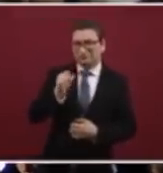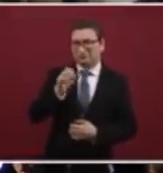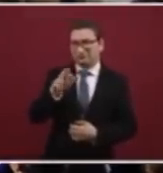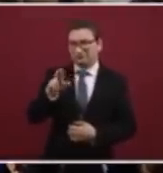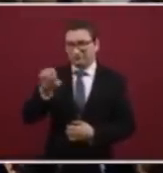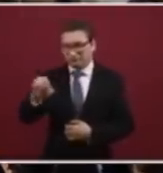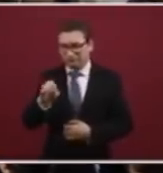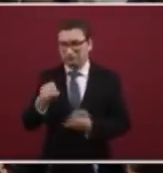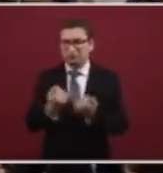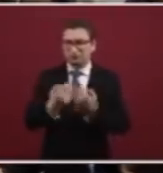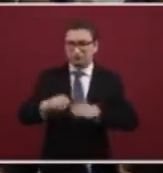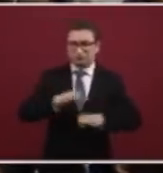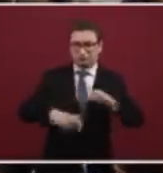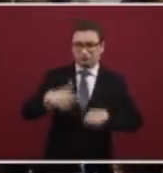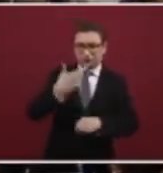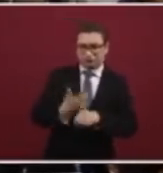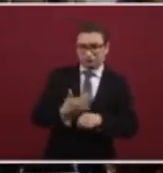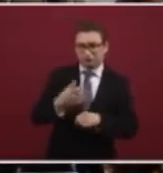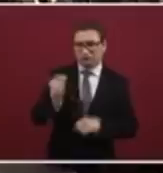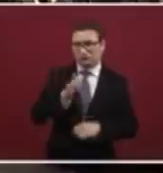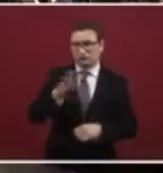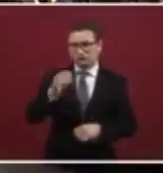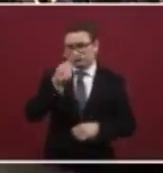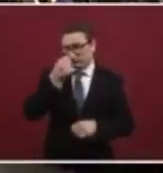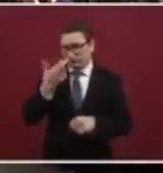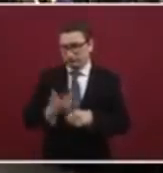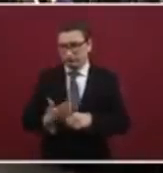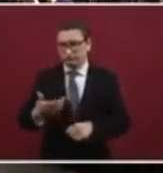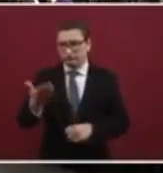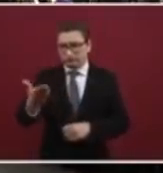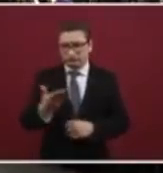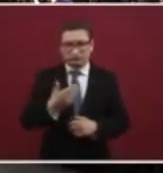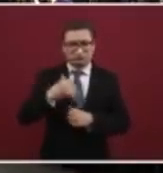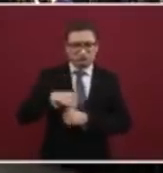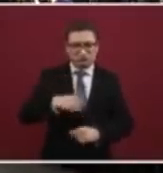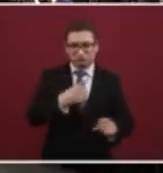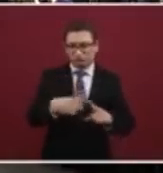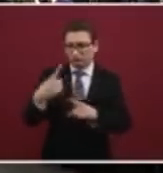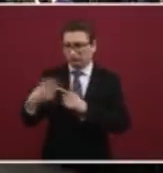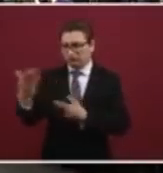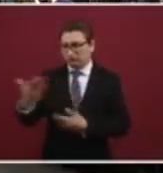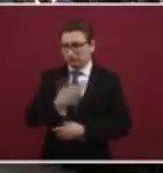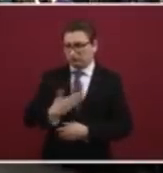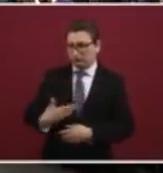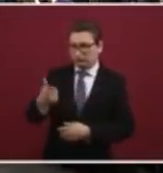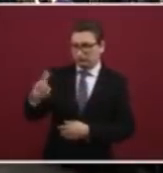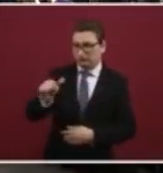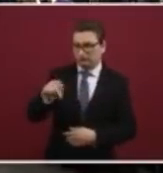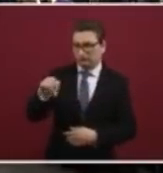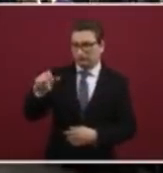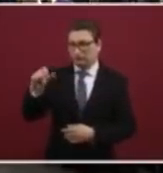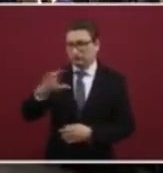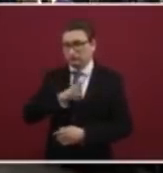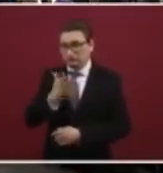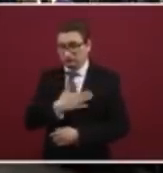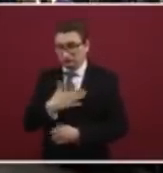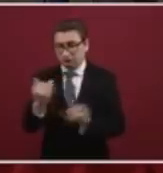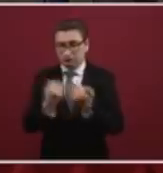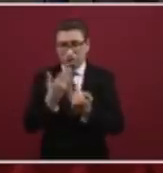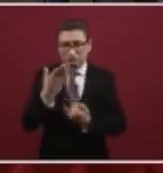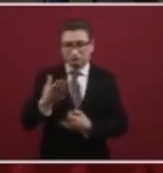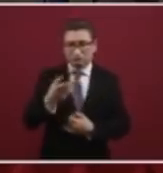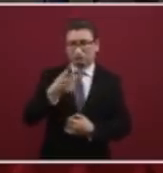otras autoridades presentes señor presidente del ateneo español y muy especialmente don fernando